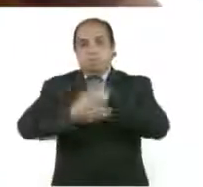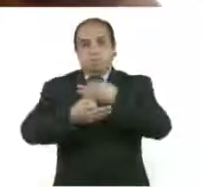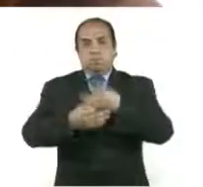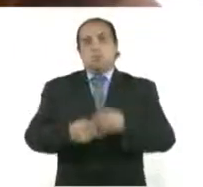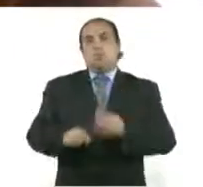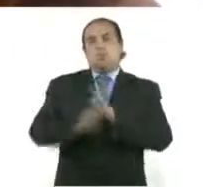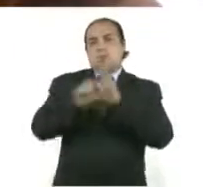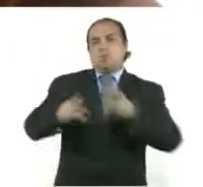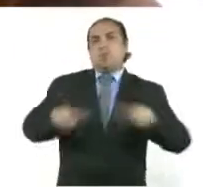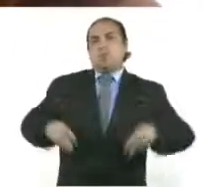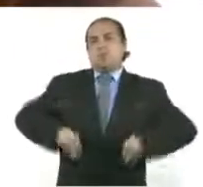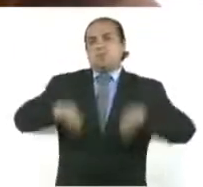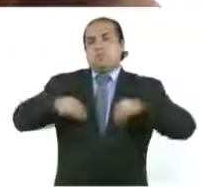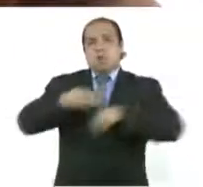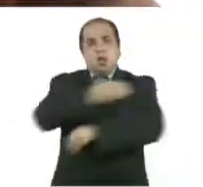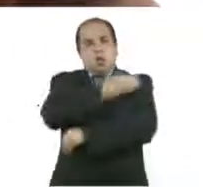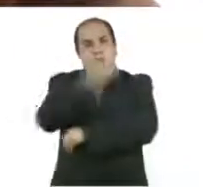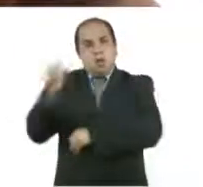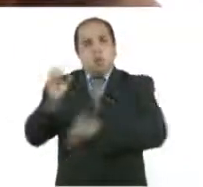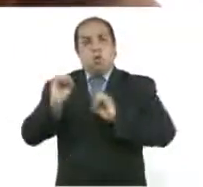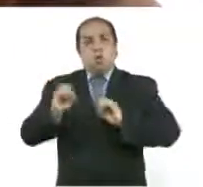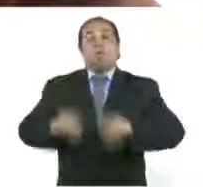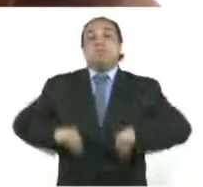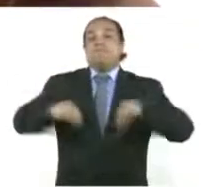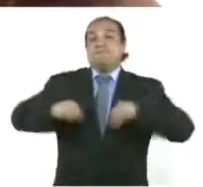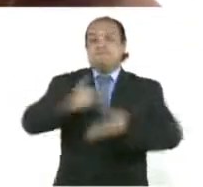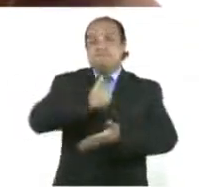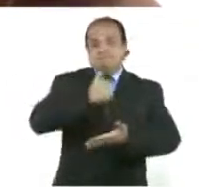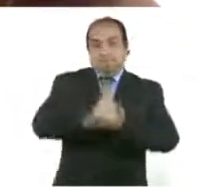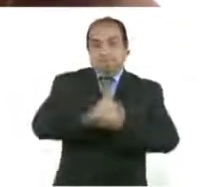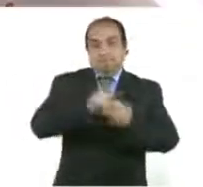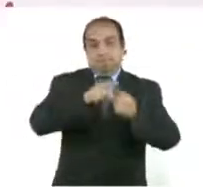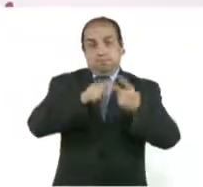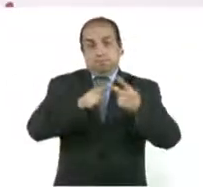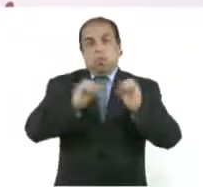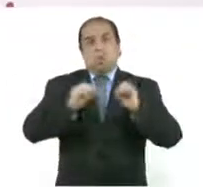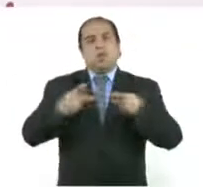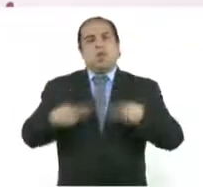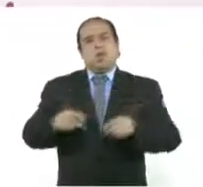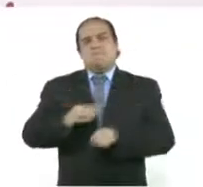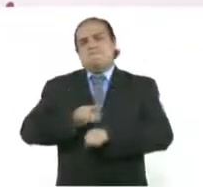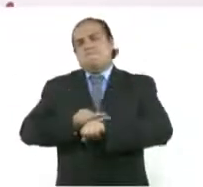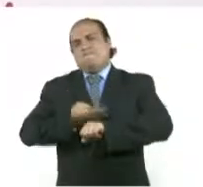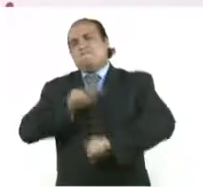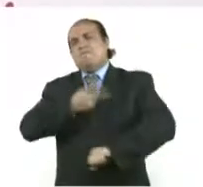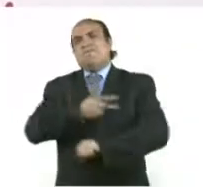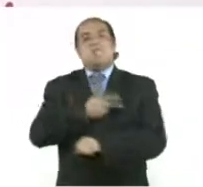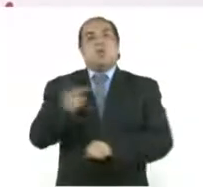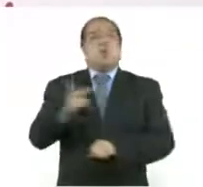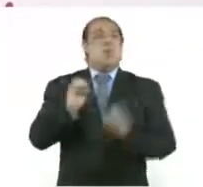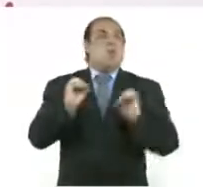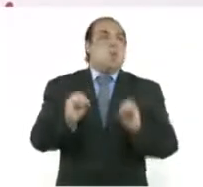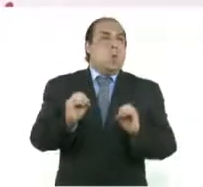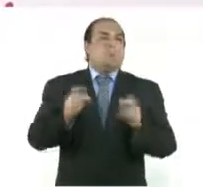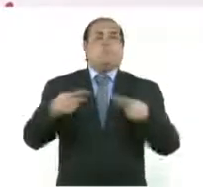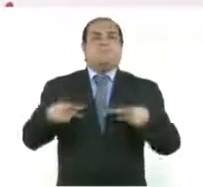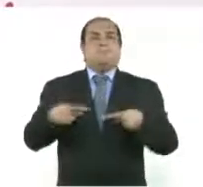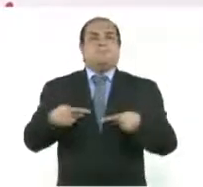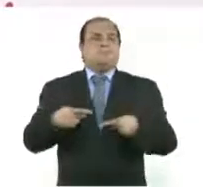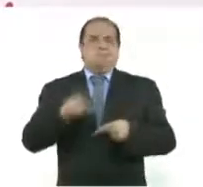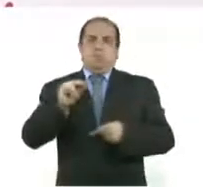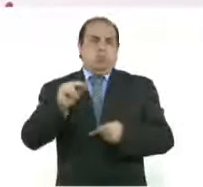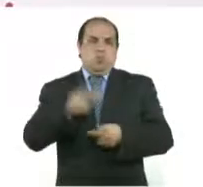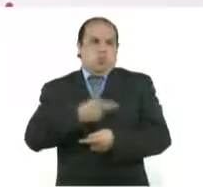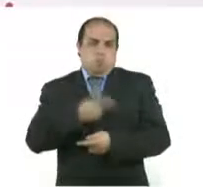en el campo y quienes viven en la ciudad, para quienes son muy pobres y para quienes no lo son. ¿Y por qué es